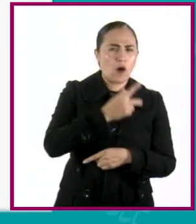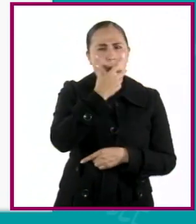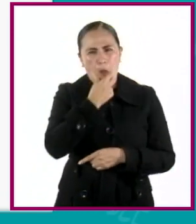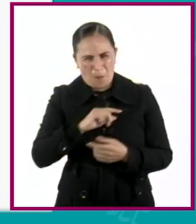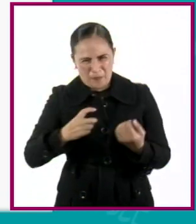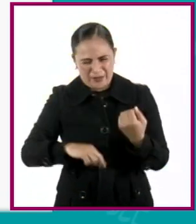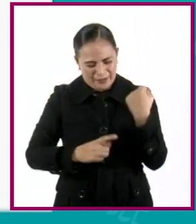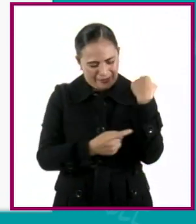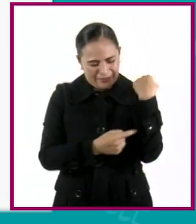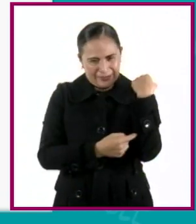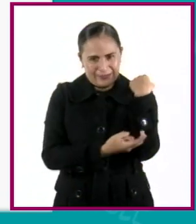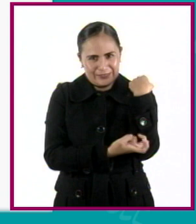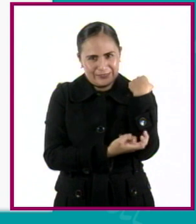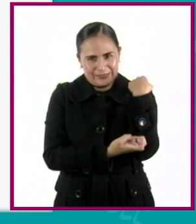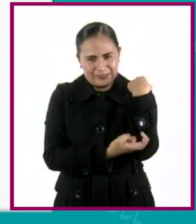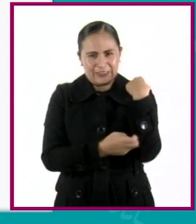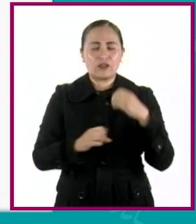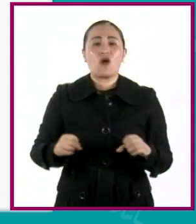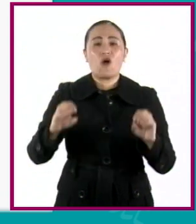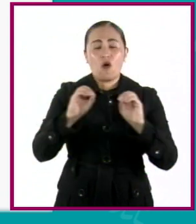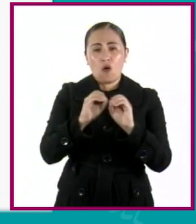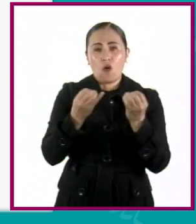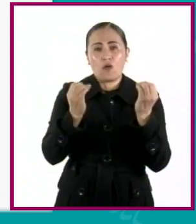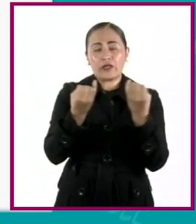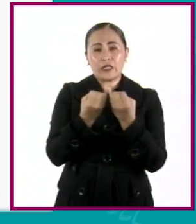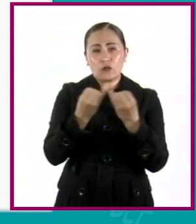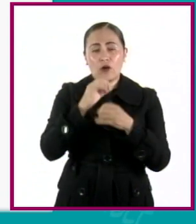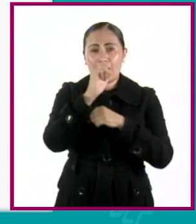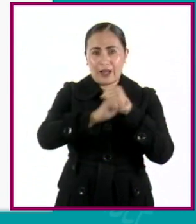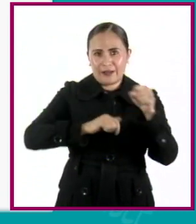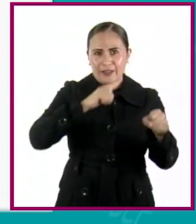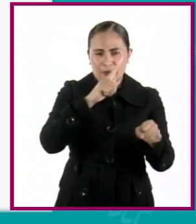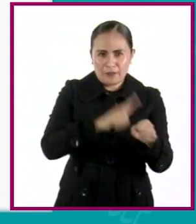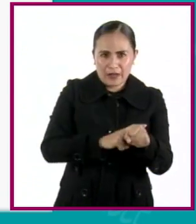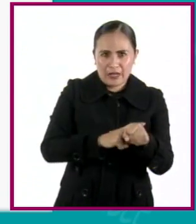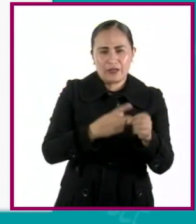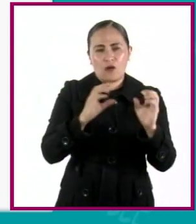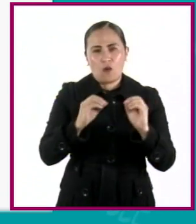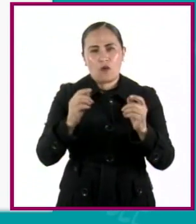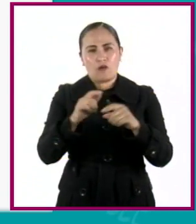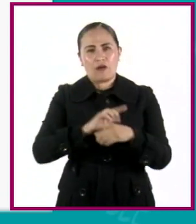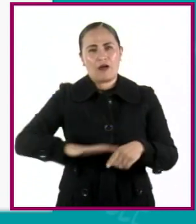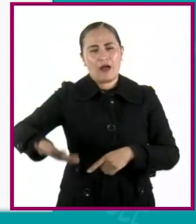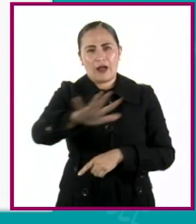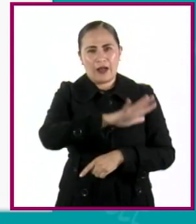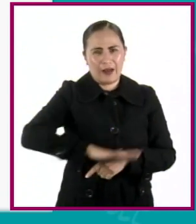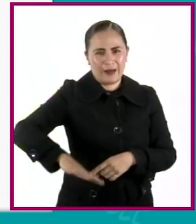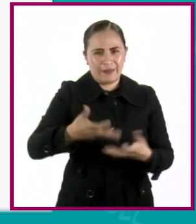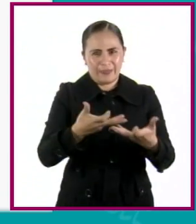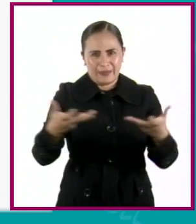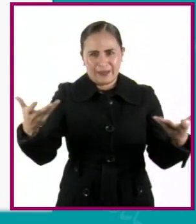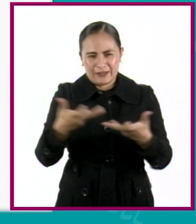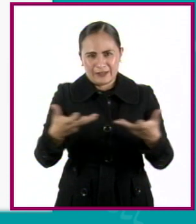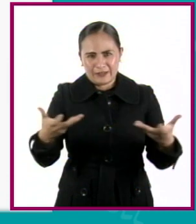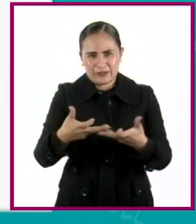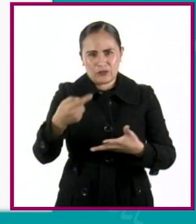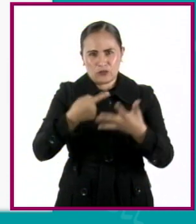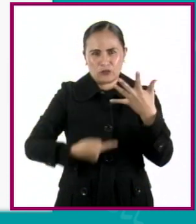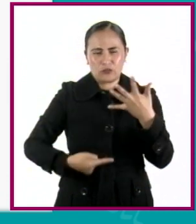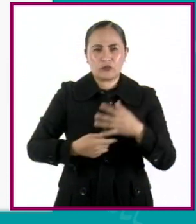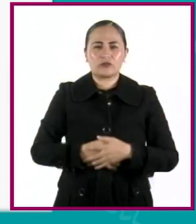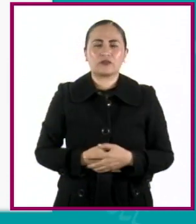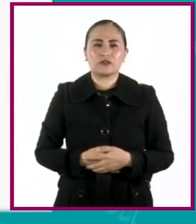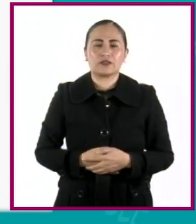de pelaje en los animales y la formación de territorios en poblaciones que interactúan entre lobos y ciervos.